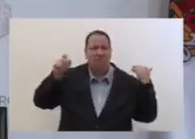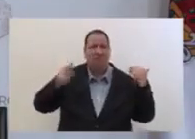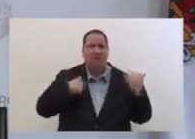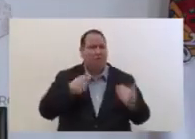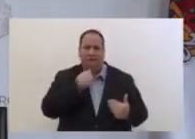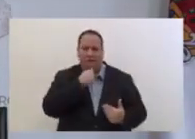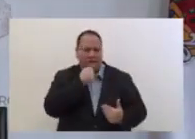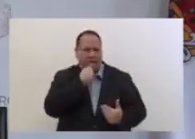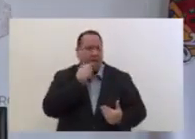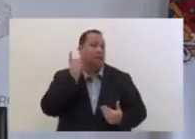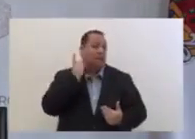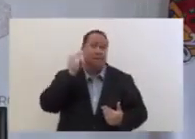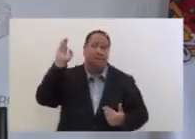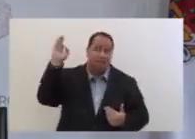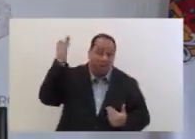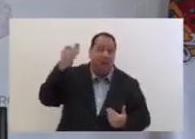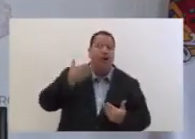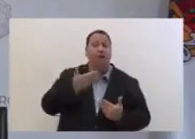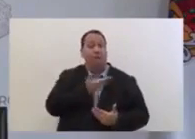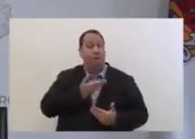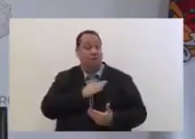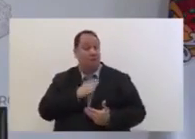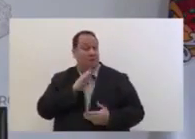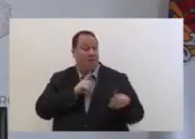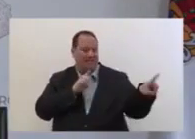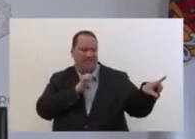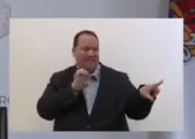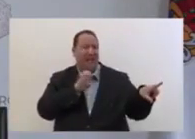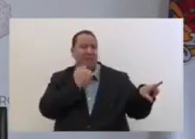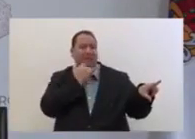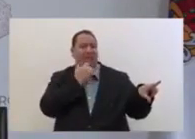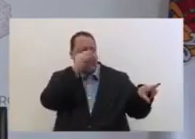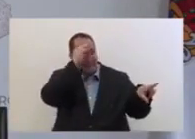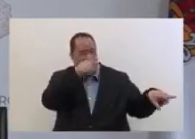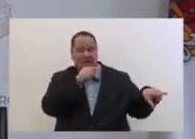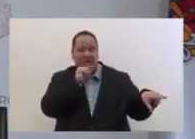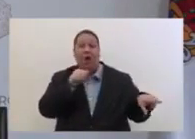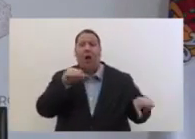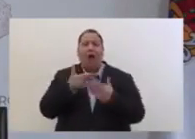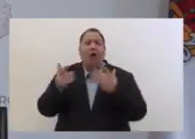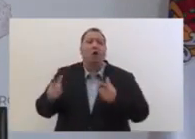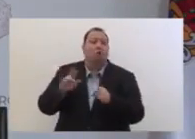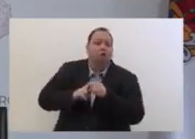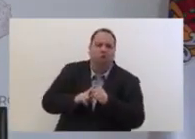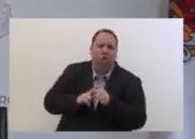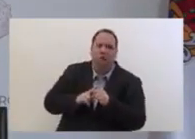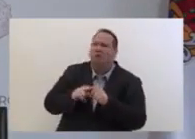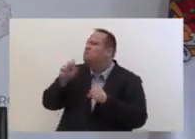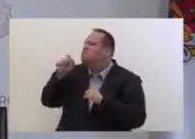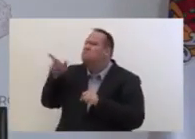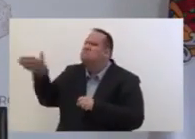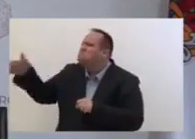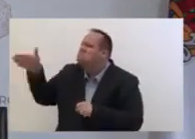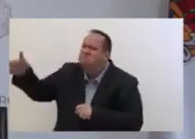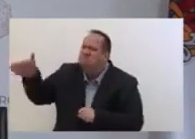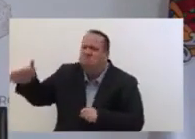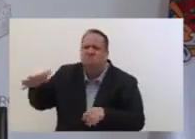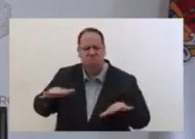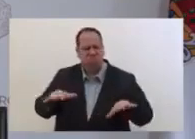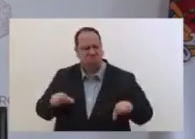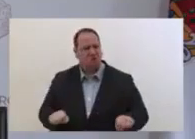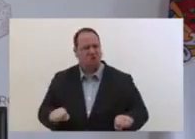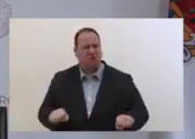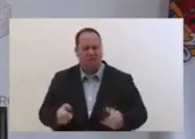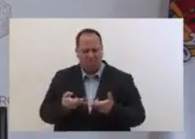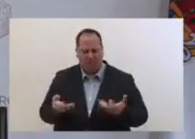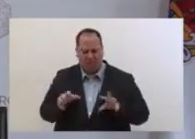ser diputada federal, alcaldesa y ahora gobernadora, ¿no? Entonces, los pies siguen muy bien puestos y firmes sobre la tierra y no vamos